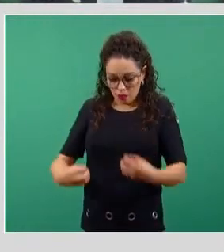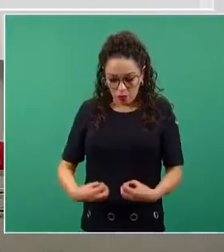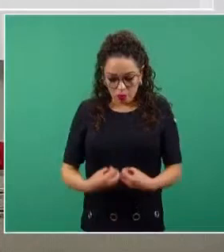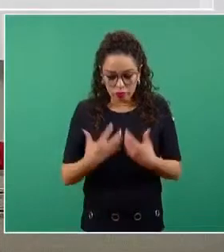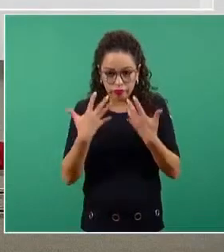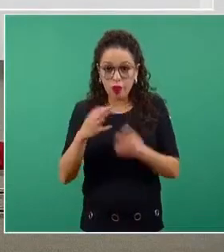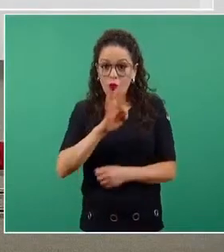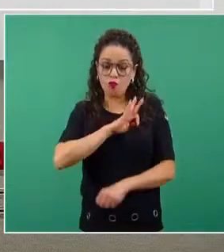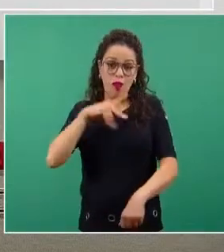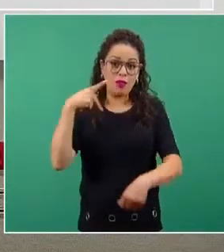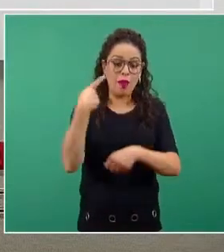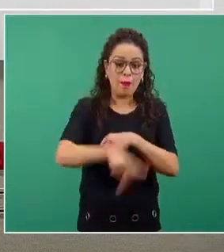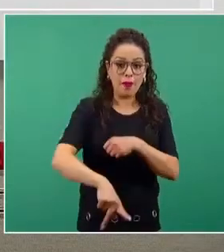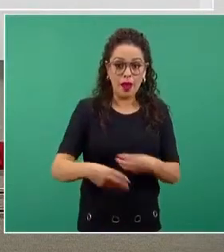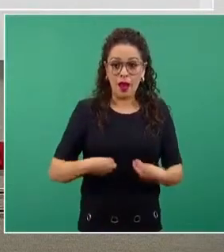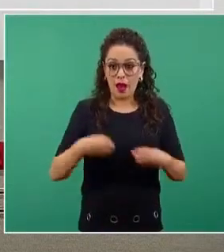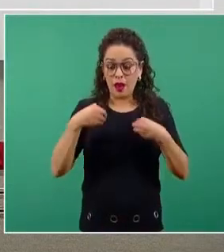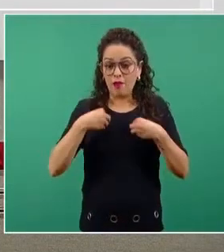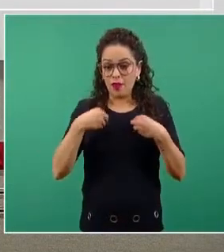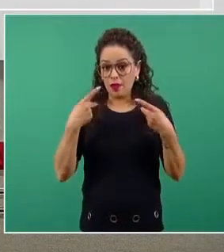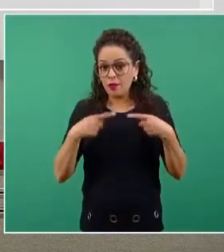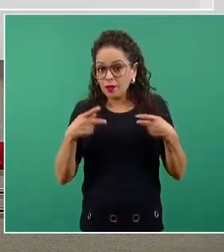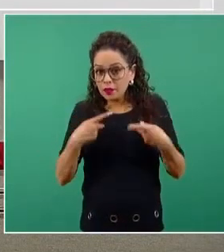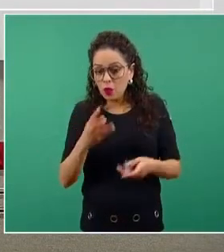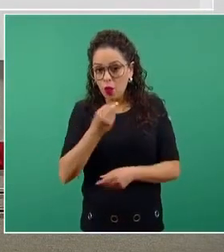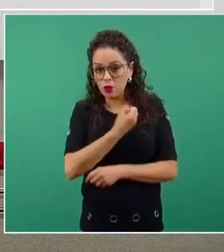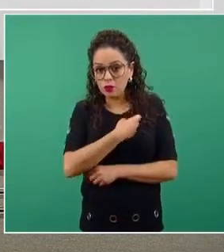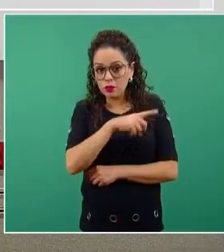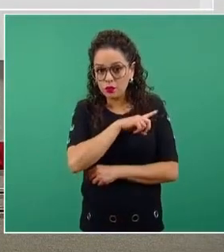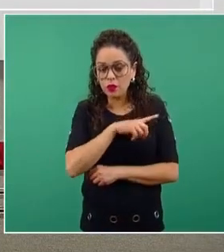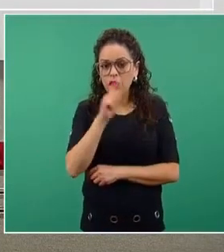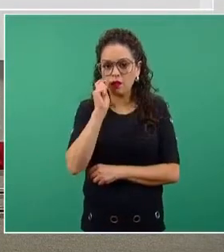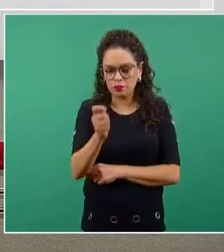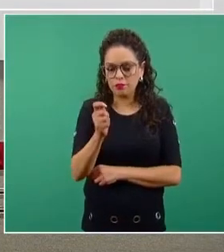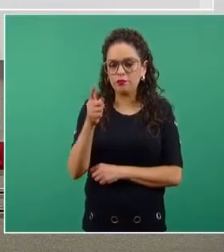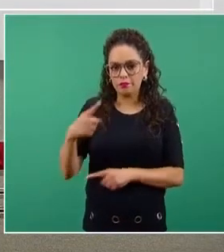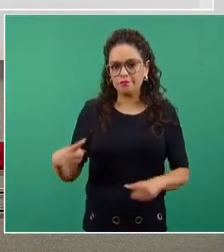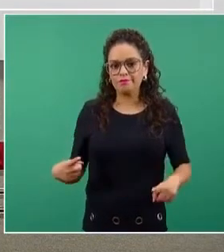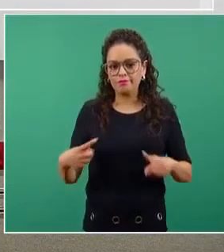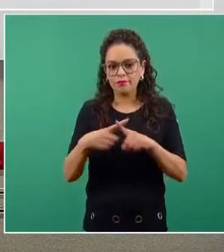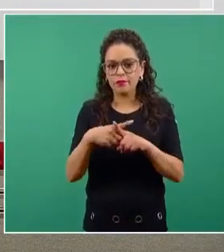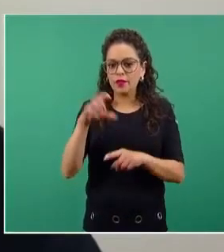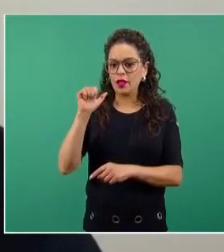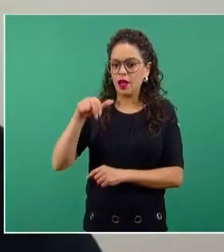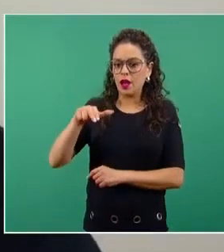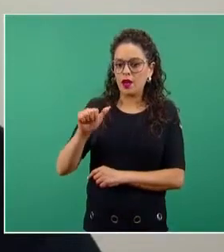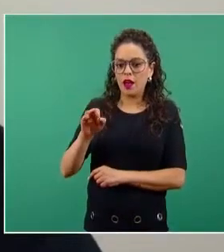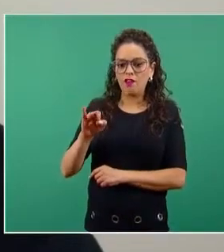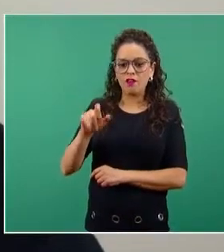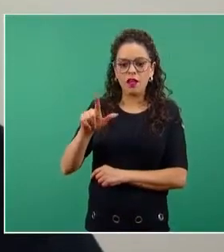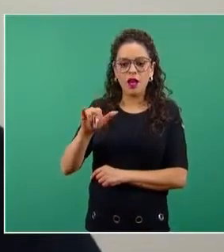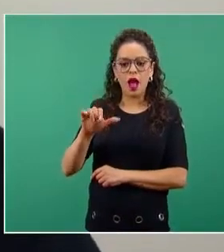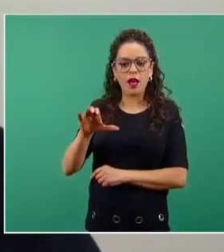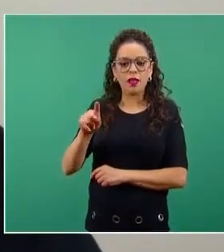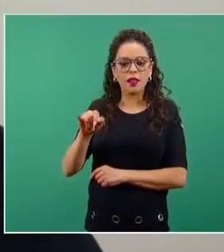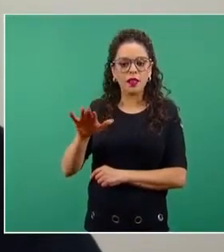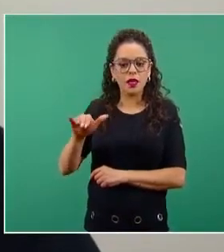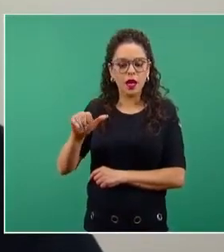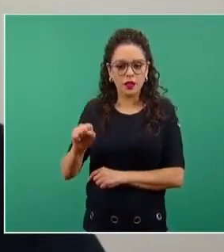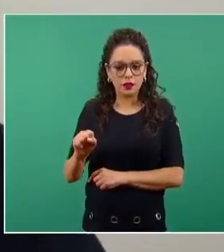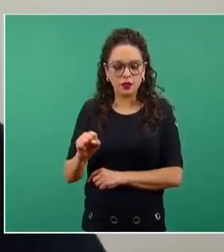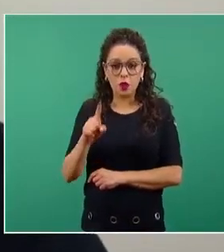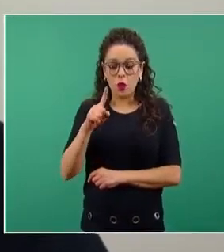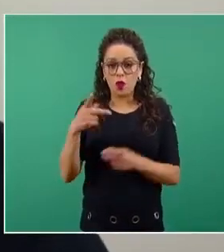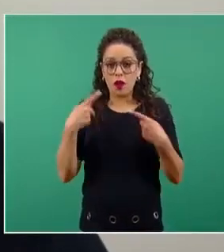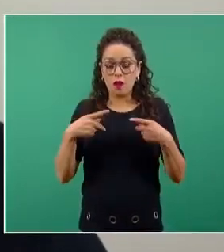vida de la salud, son precisamente las reacciones anafilácticas, que son estas reacciones que puede tener una